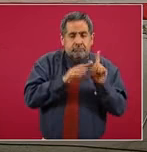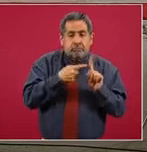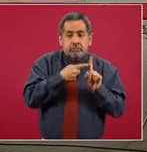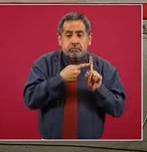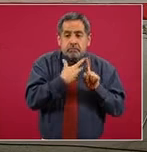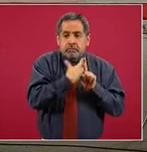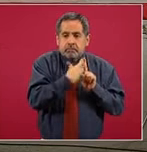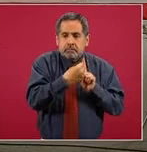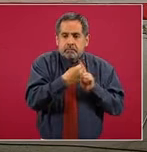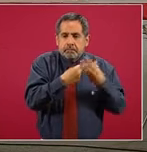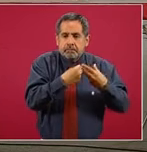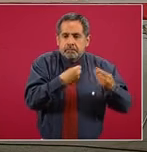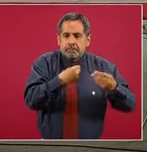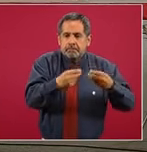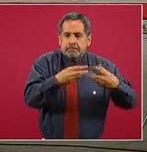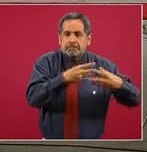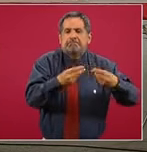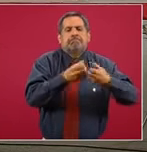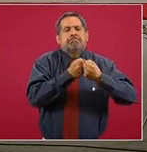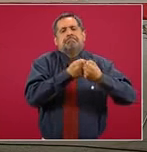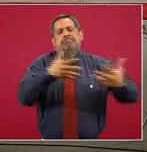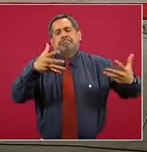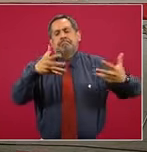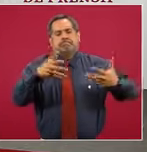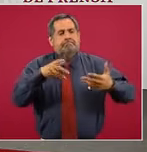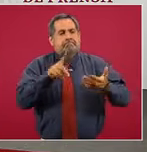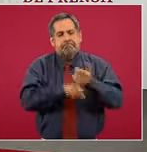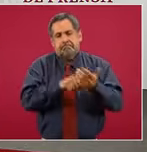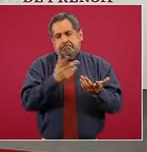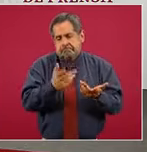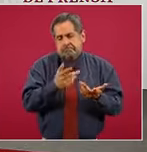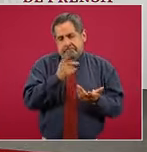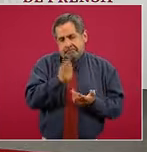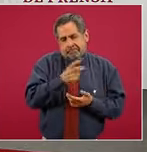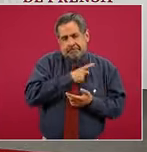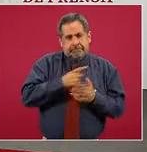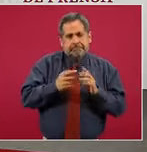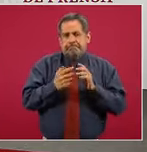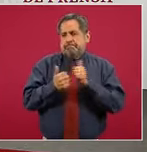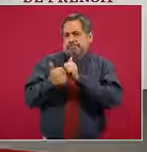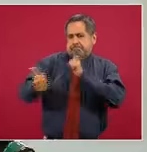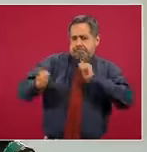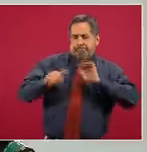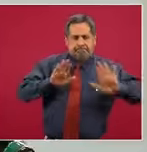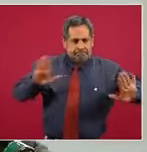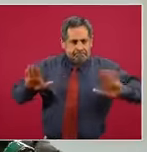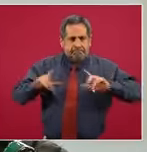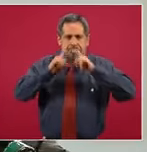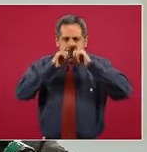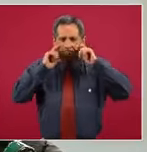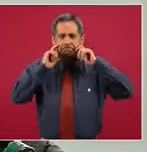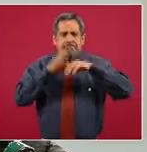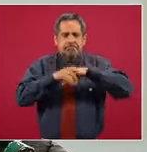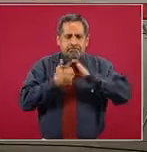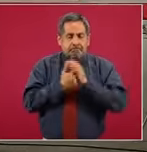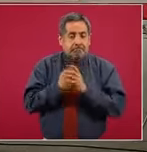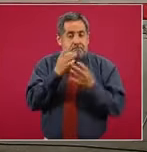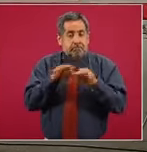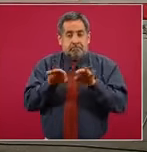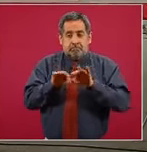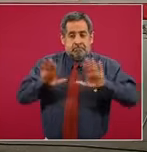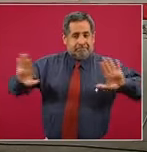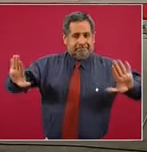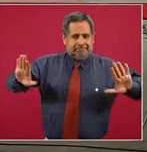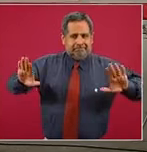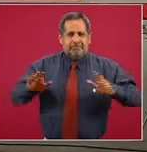la enfermedad y no se mantienen las medidas básicas de prevención, principalmente el distanciamiento